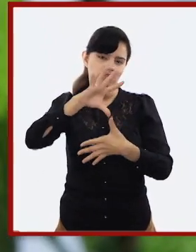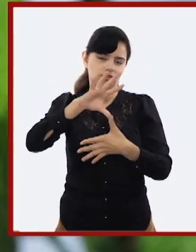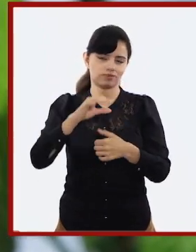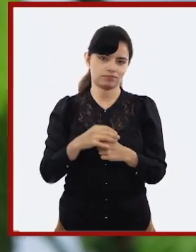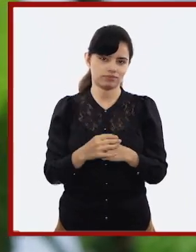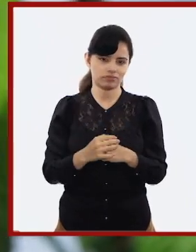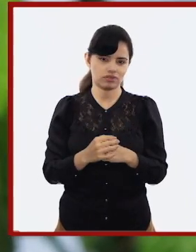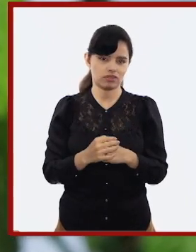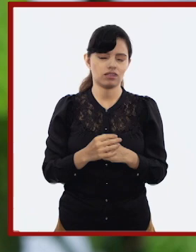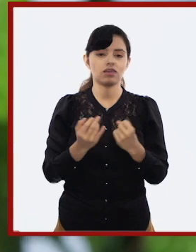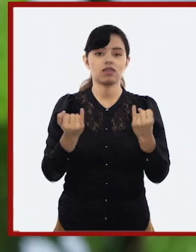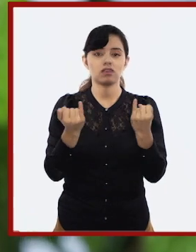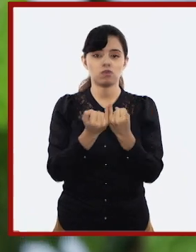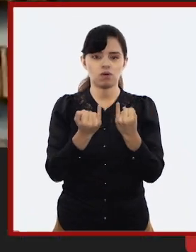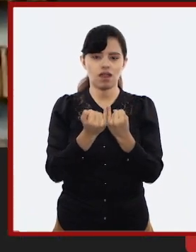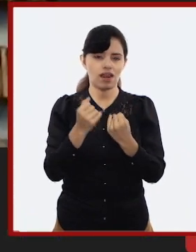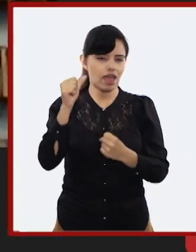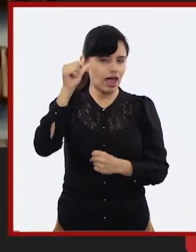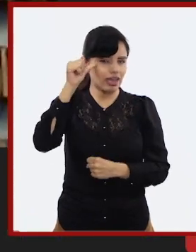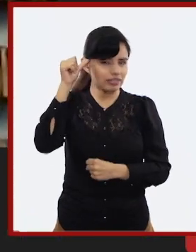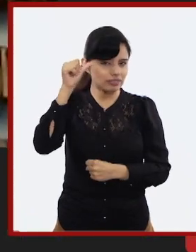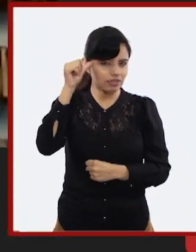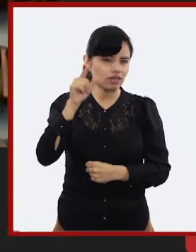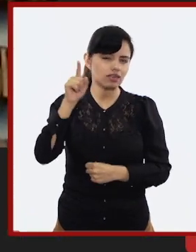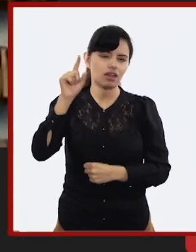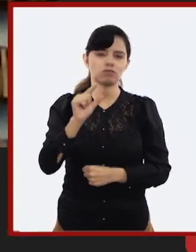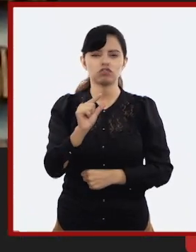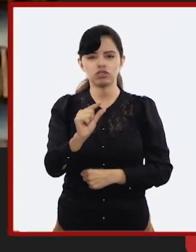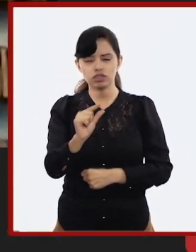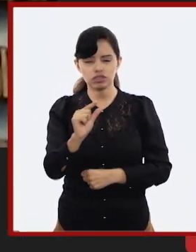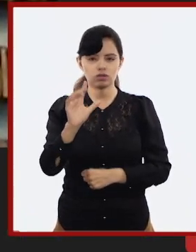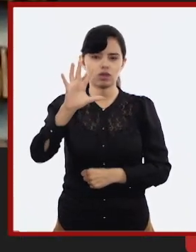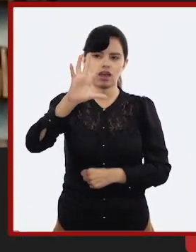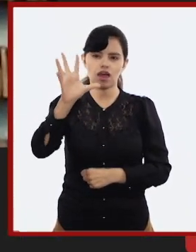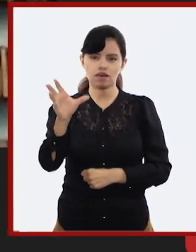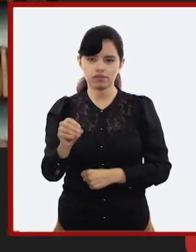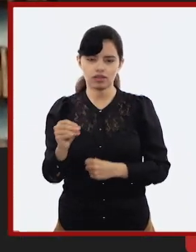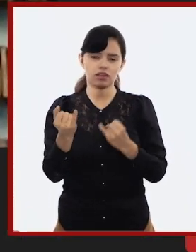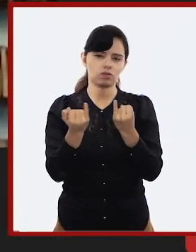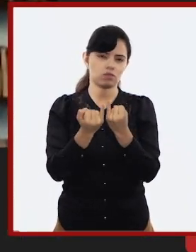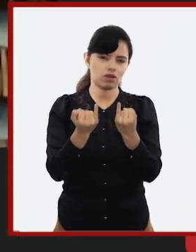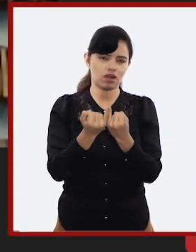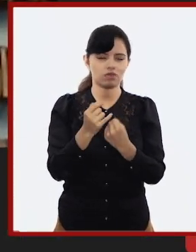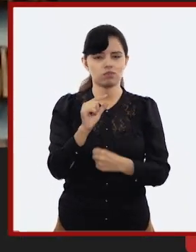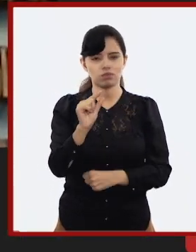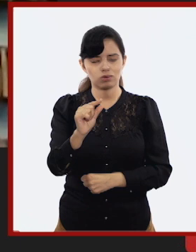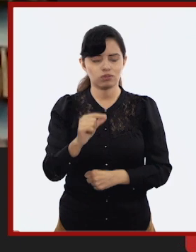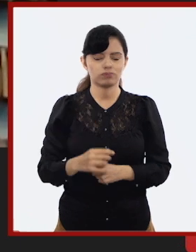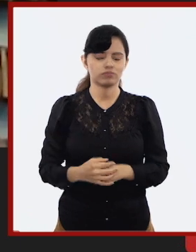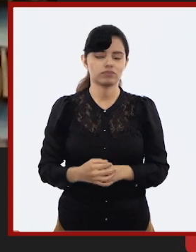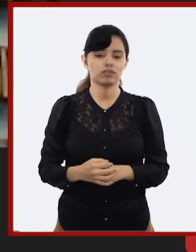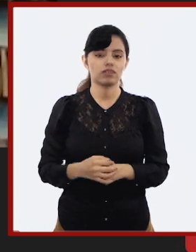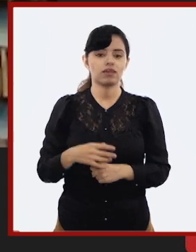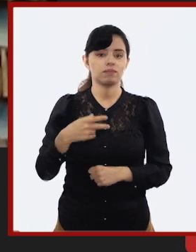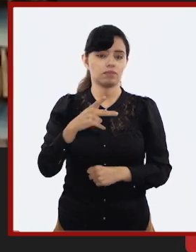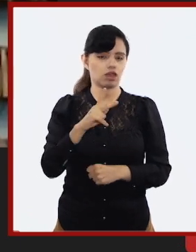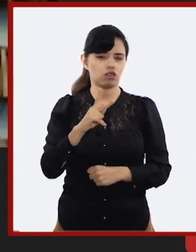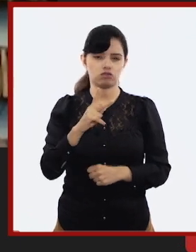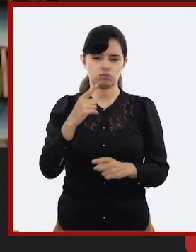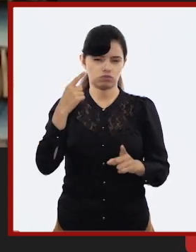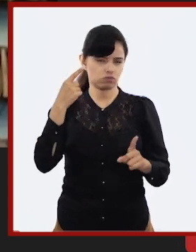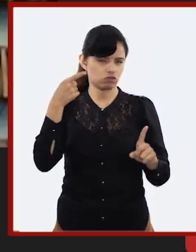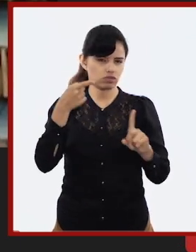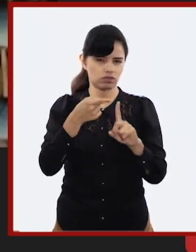Y también, bueno, en Asia hay pocos, en África también son pocos, pero la idea